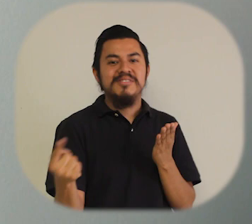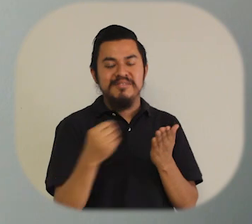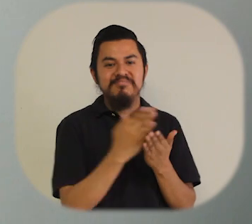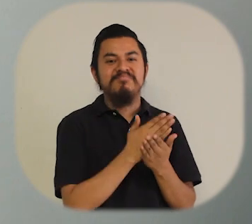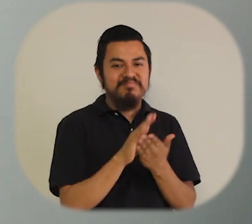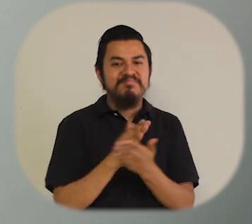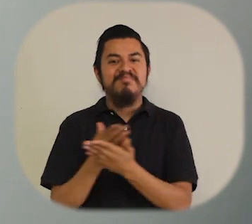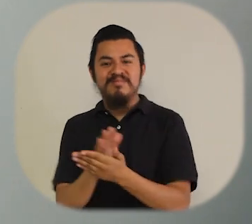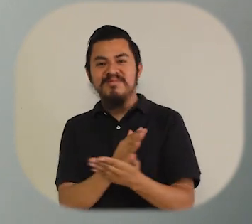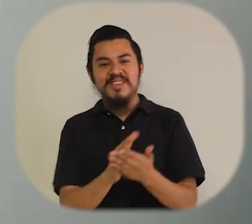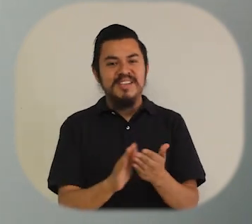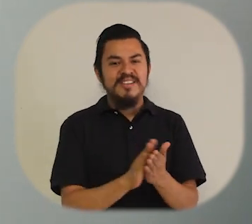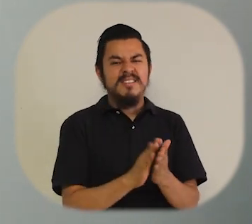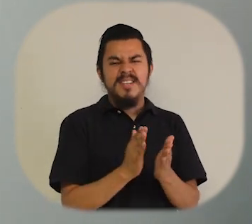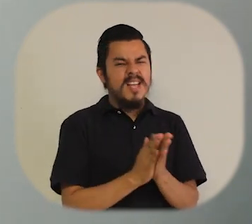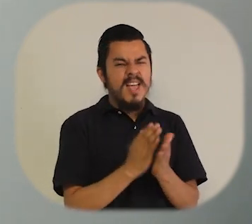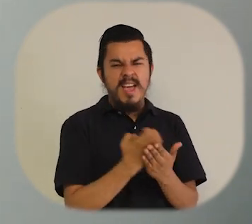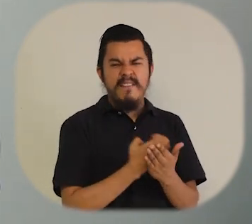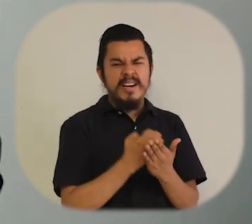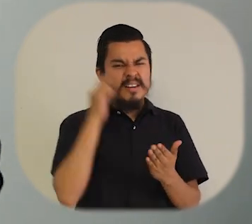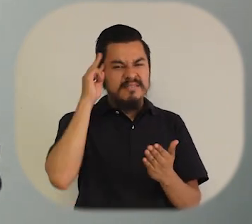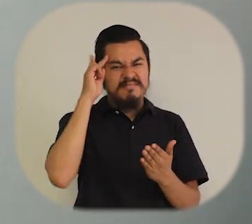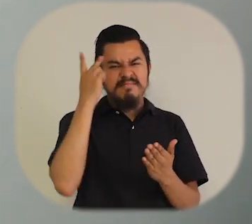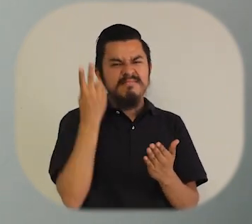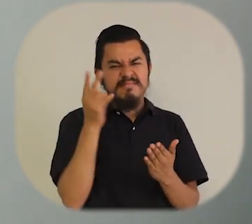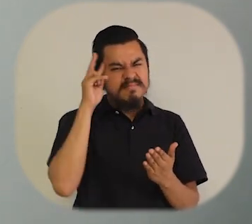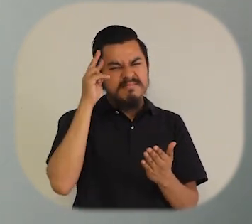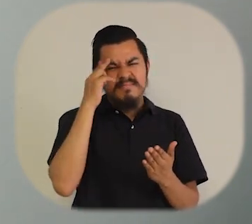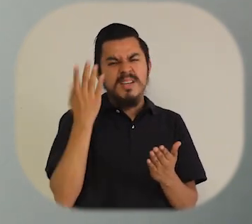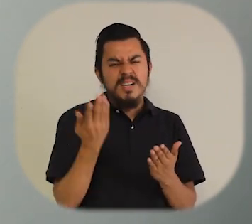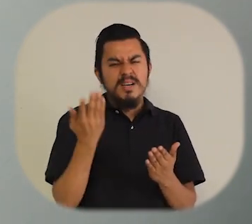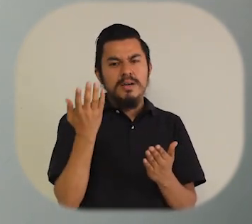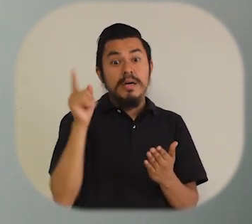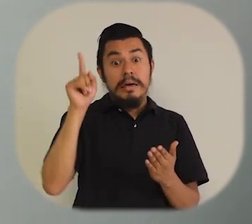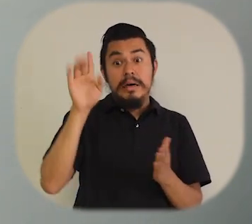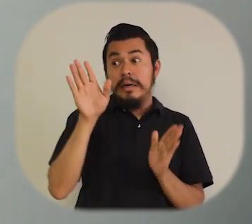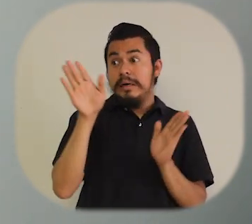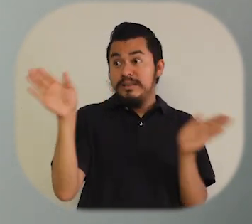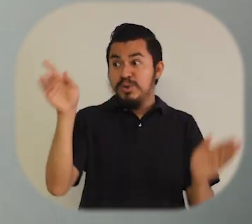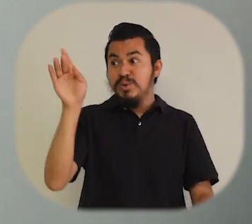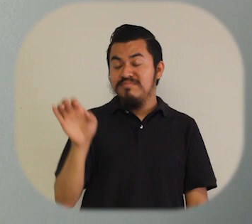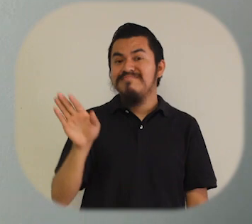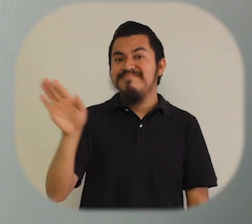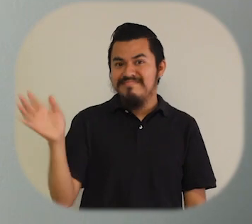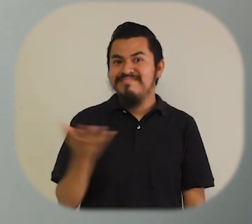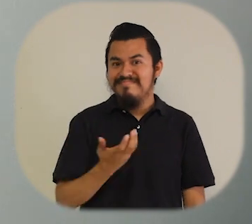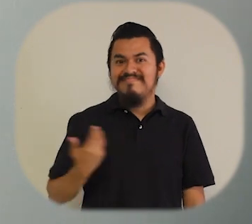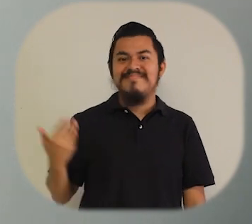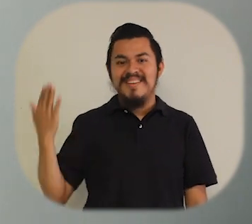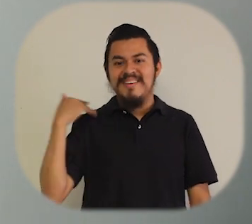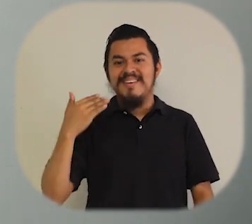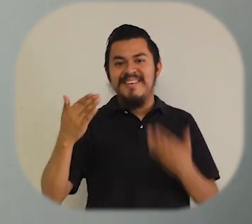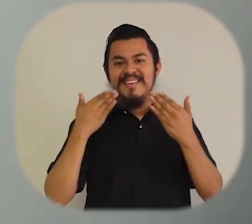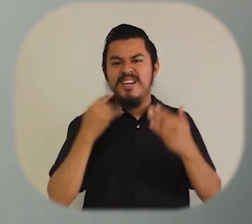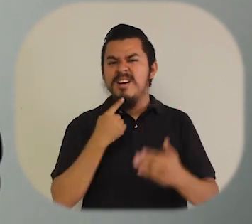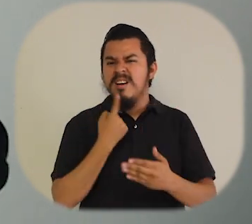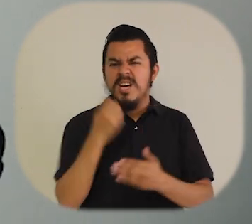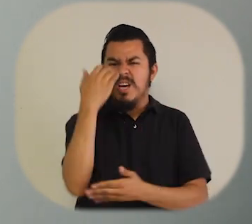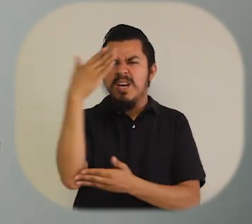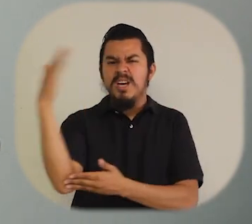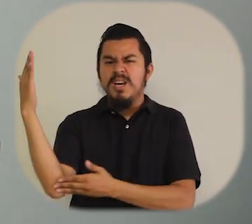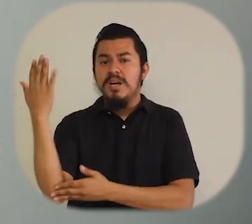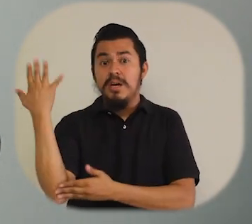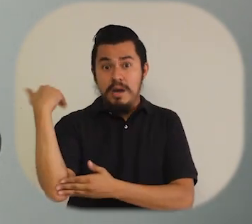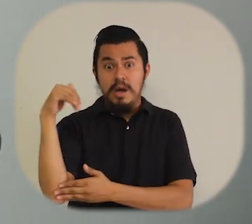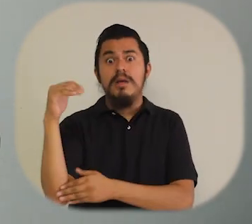definió. Y este Evangelio lo compartieron los apóstoles, esto lo confirmamos con la Biblia. Ahora, ¿qué